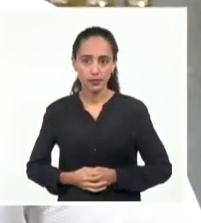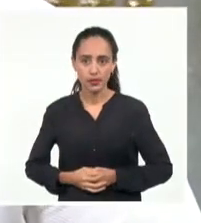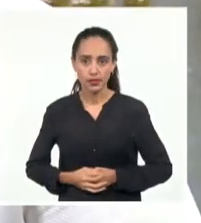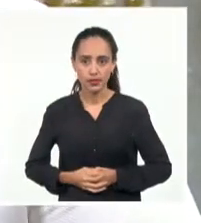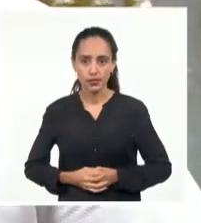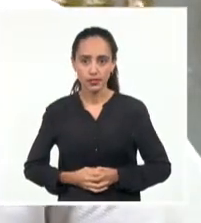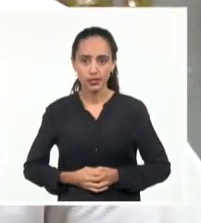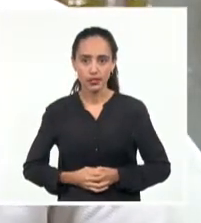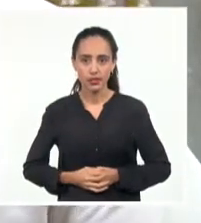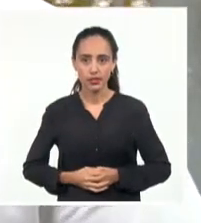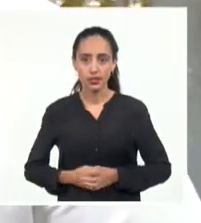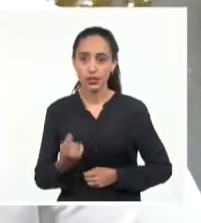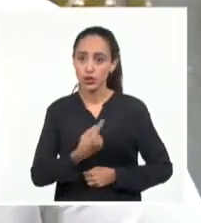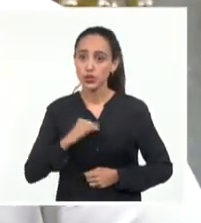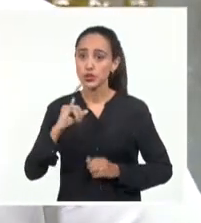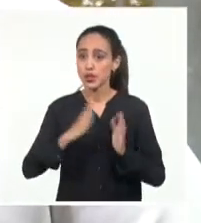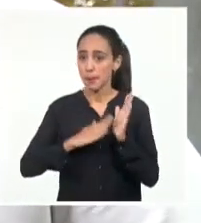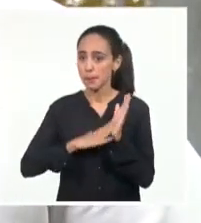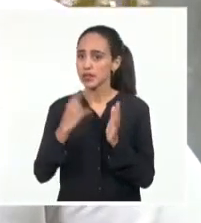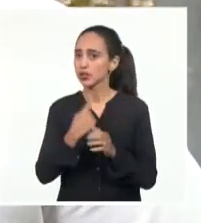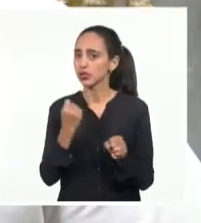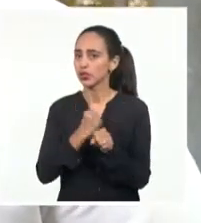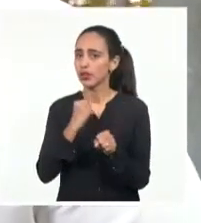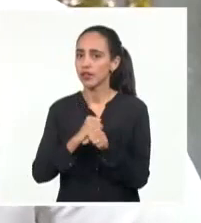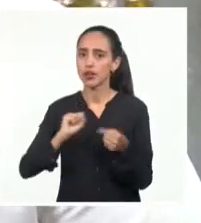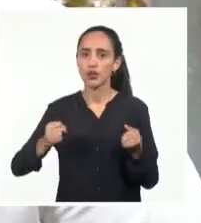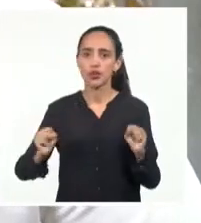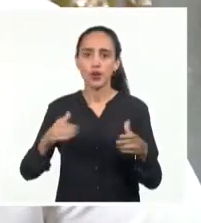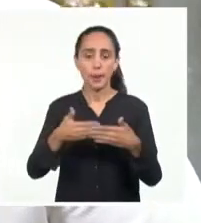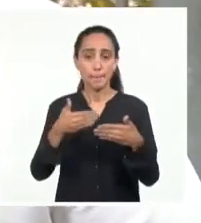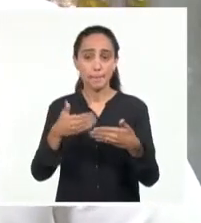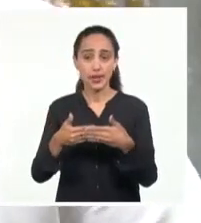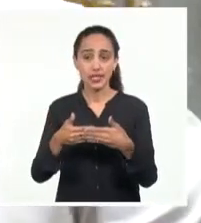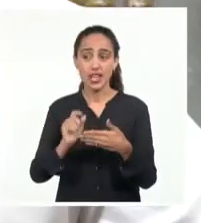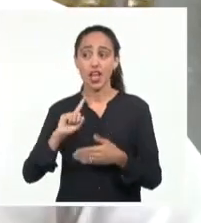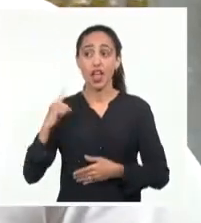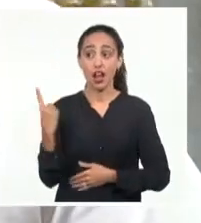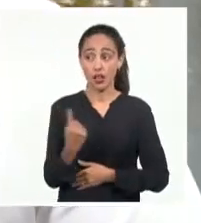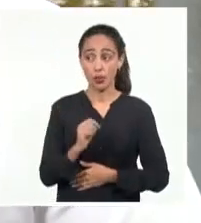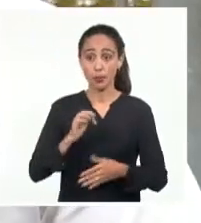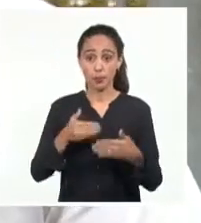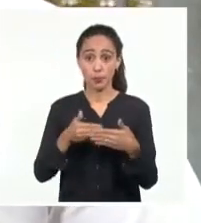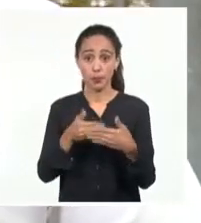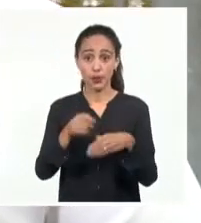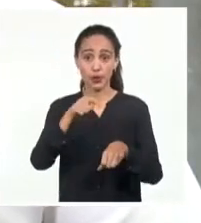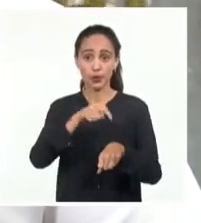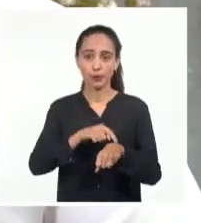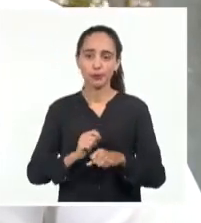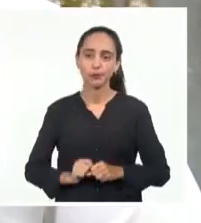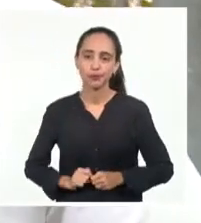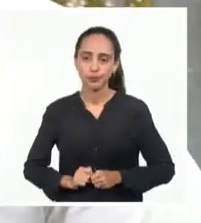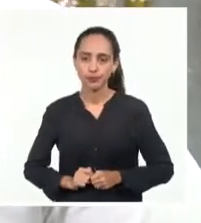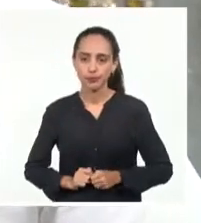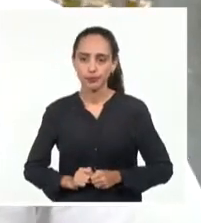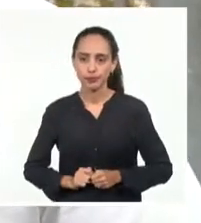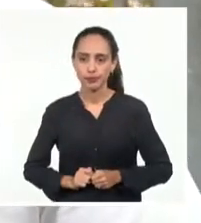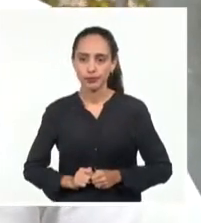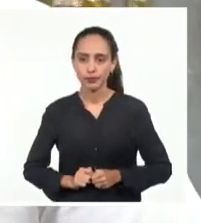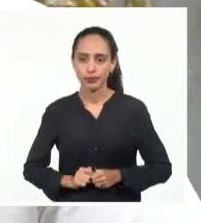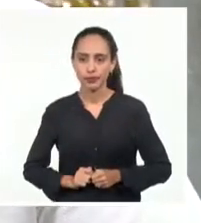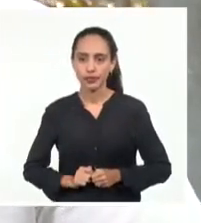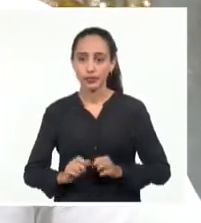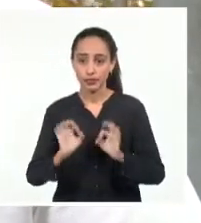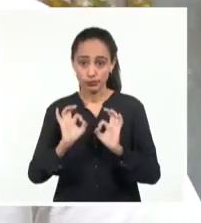6 meses estamos haciendo acciones de control en la empresa, en los alrededores de la empresa, a partir del asedio y demás. Y puntualmente en